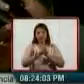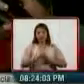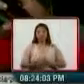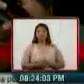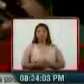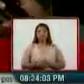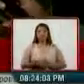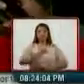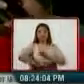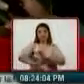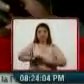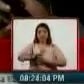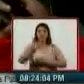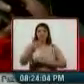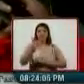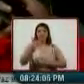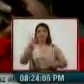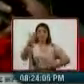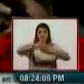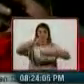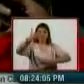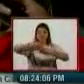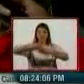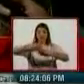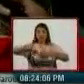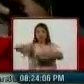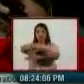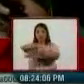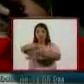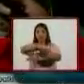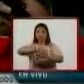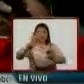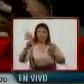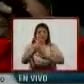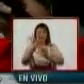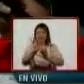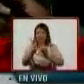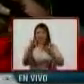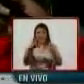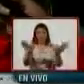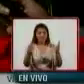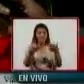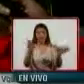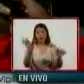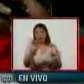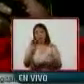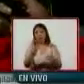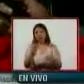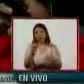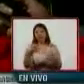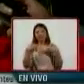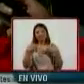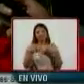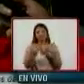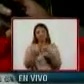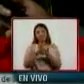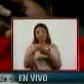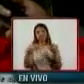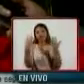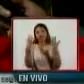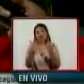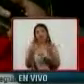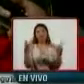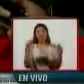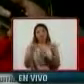de evitar que se coloquen obstáculos en la vía pública que impidan, perjudiquen o alteren el libre